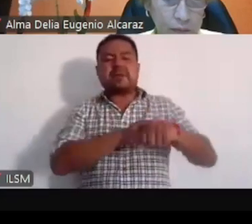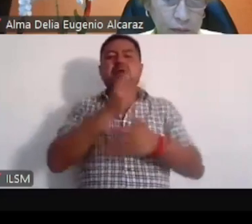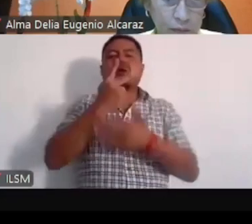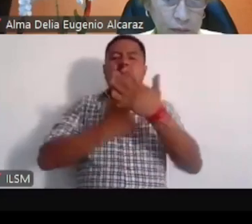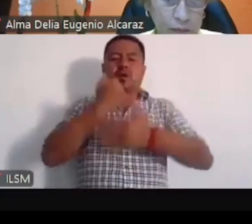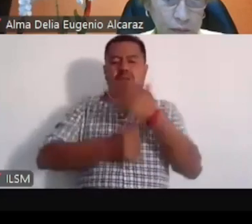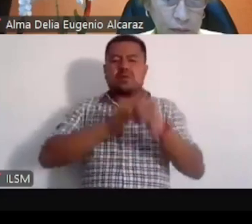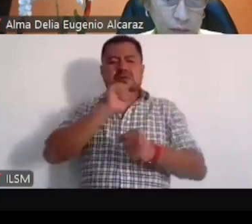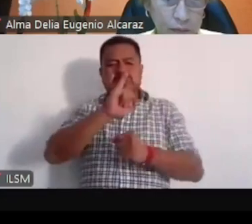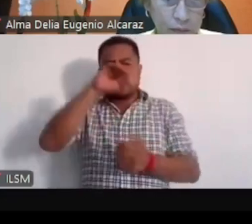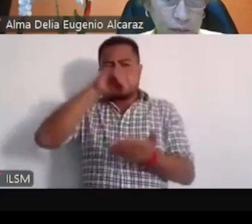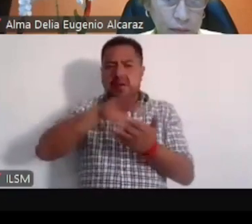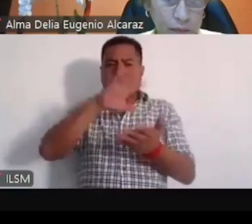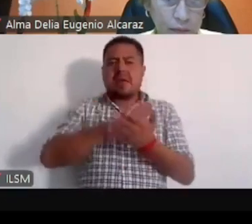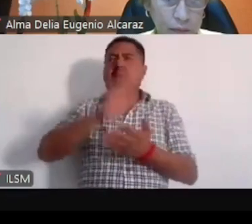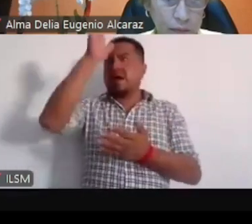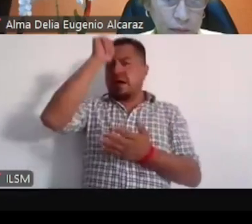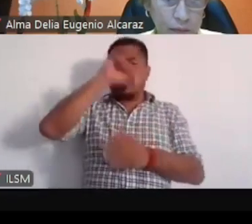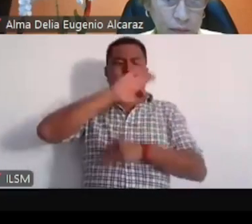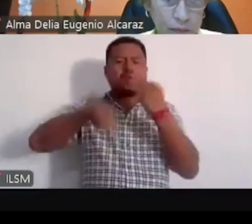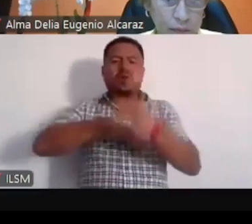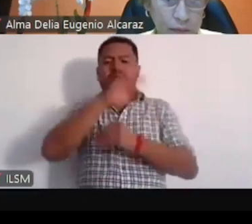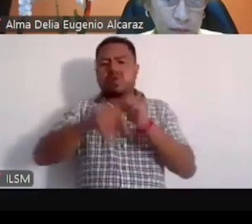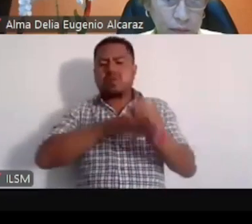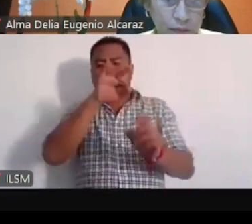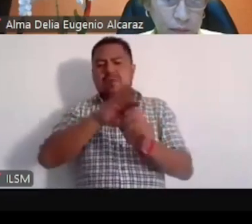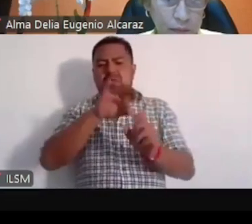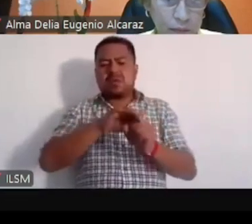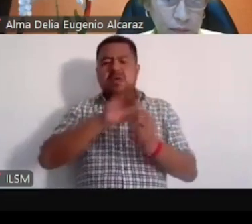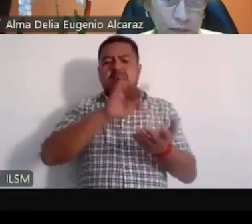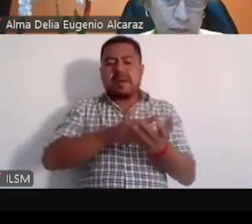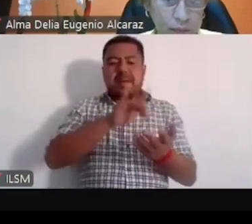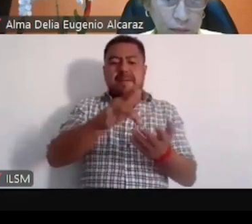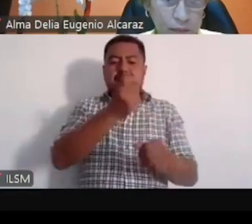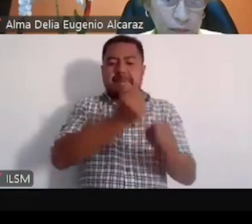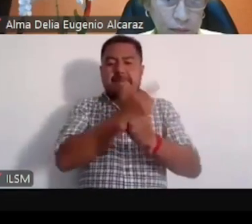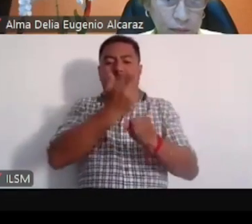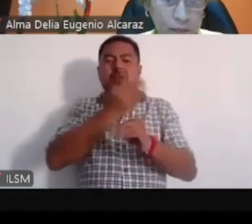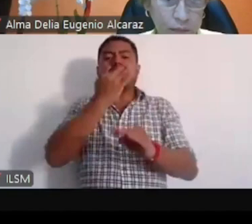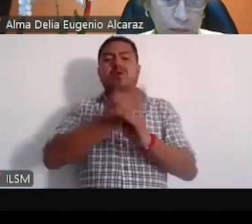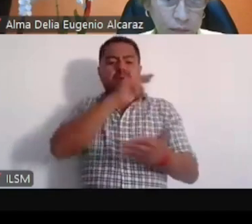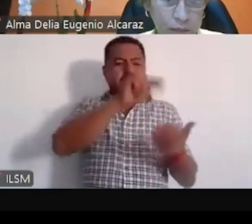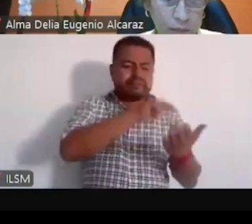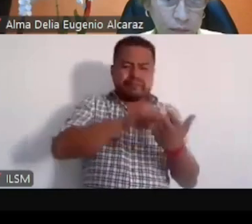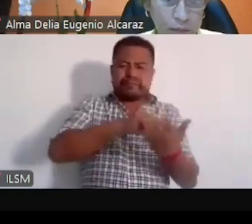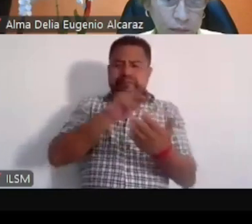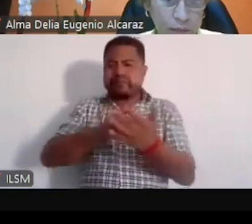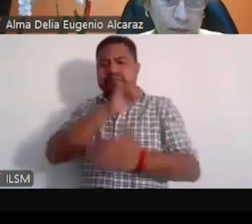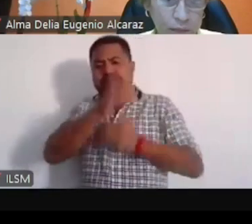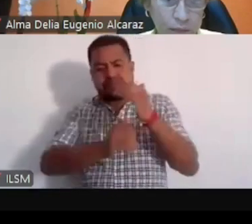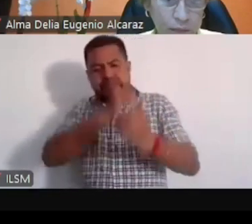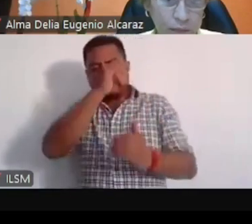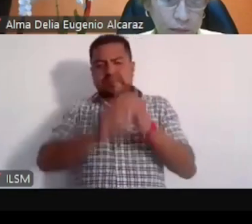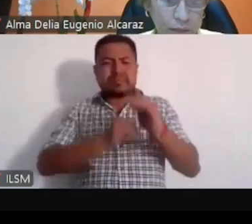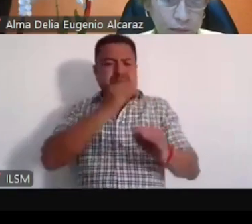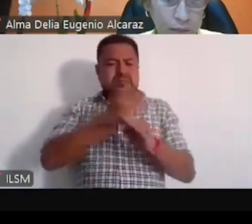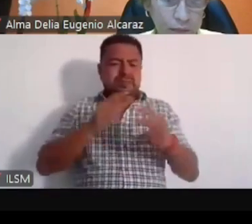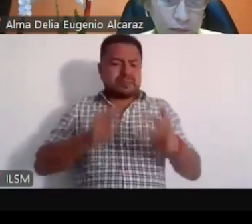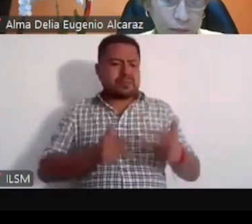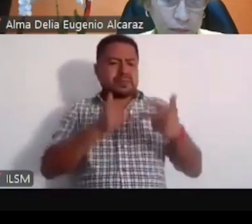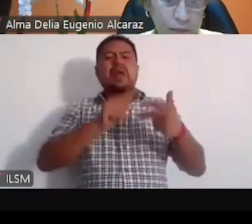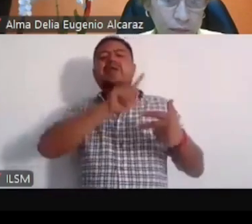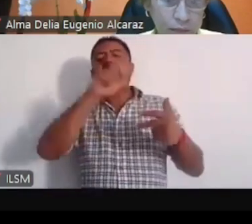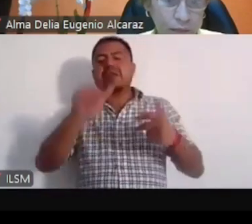proyecto de resolución fue aprobado por unanimidad de votos Gracias secretario sírvase recabar las firmas a la conclusión de esta sesión y en